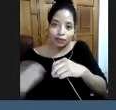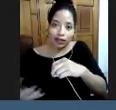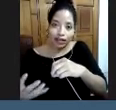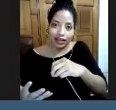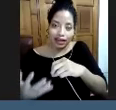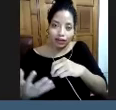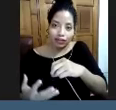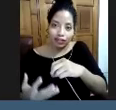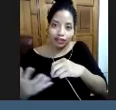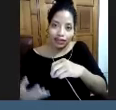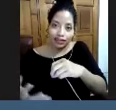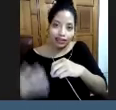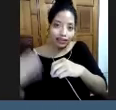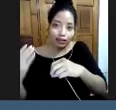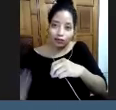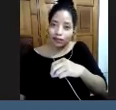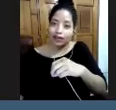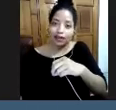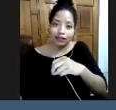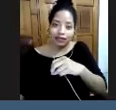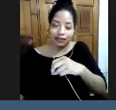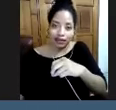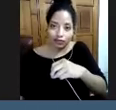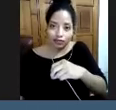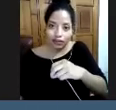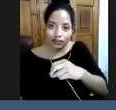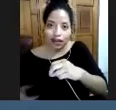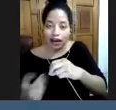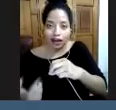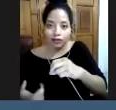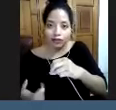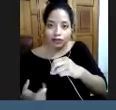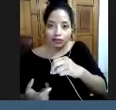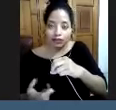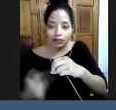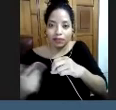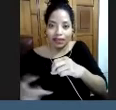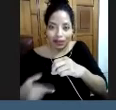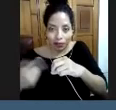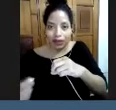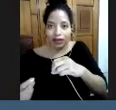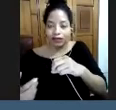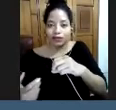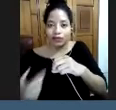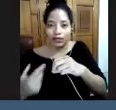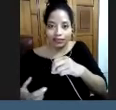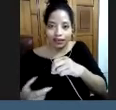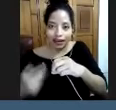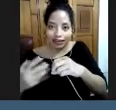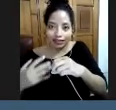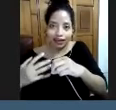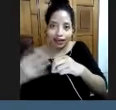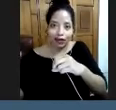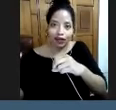para que pueda dar a los niños y a las niñas de las comunidades más retiradas de Honduras algún dispositivo para que puedan, ¿no?, unirse